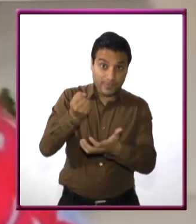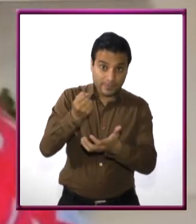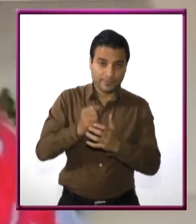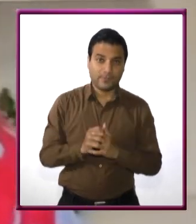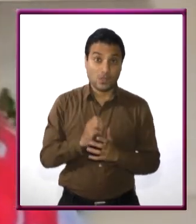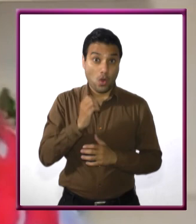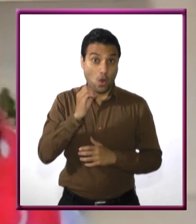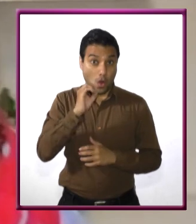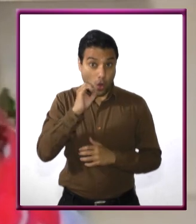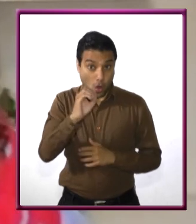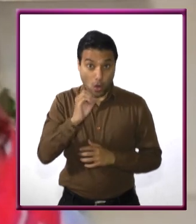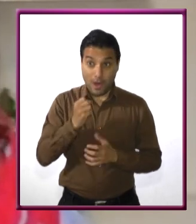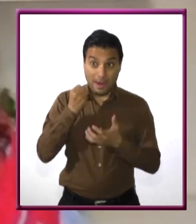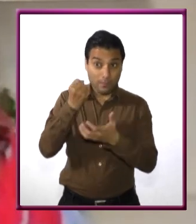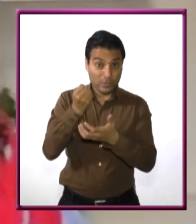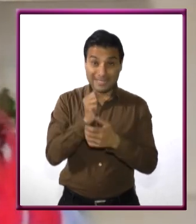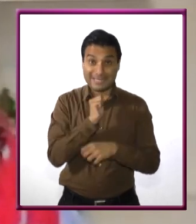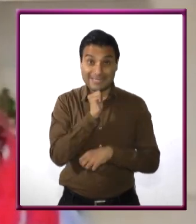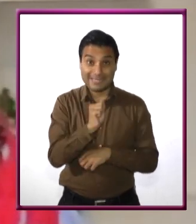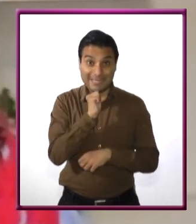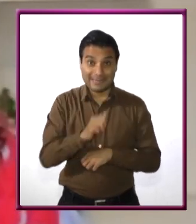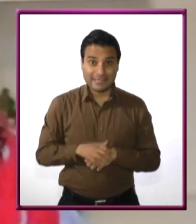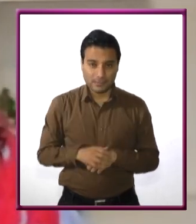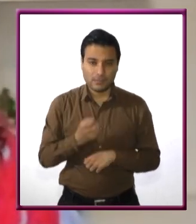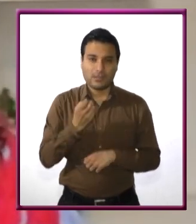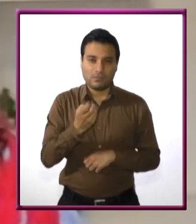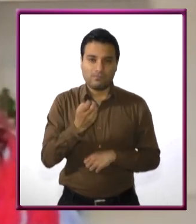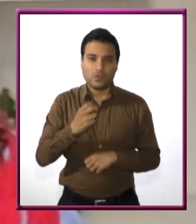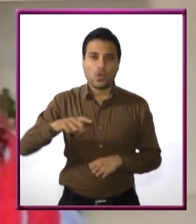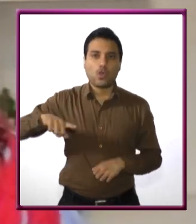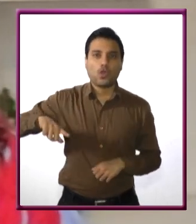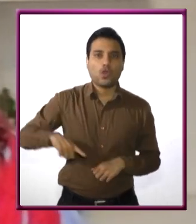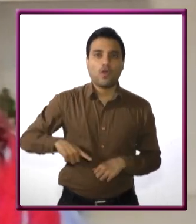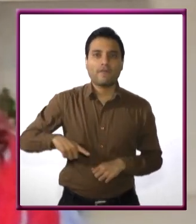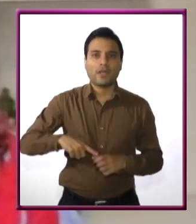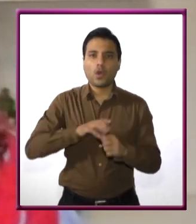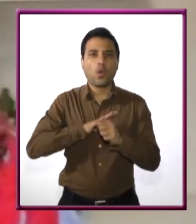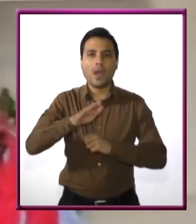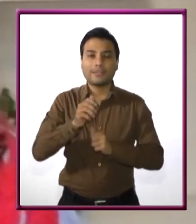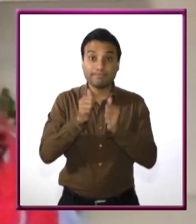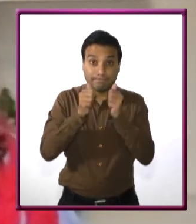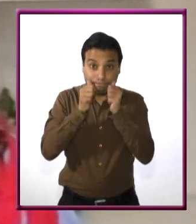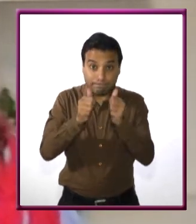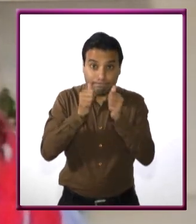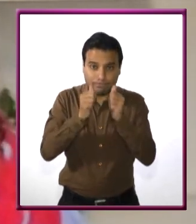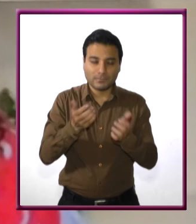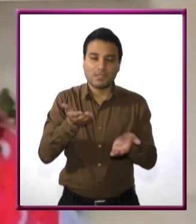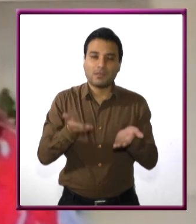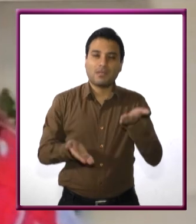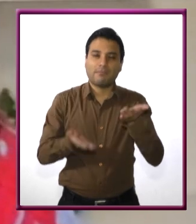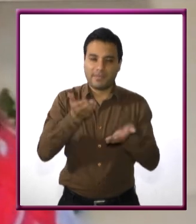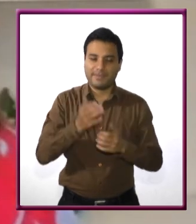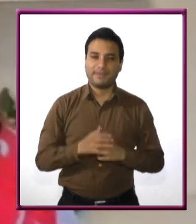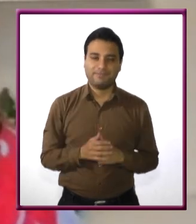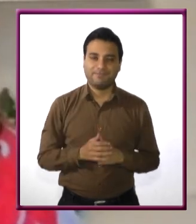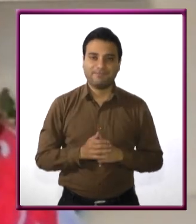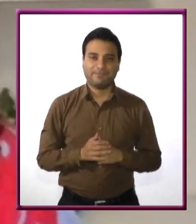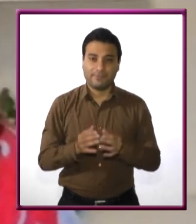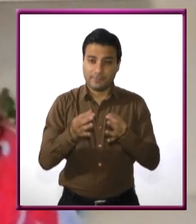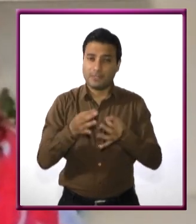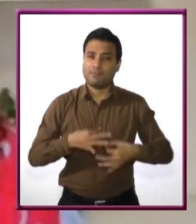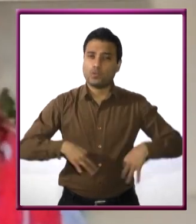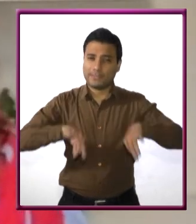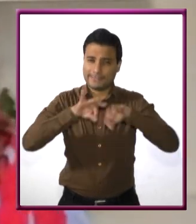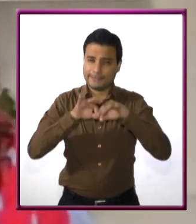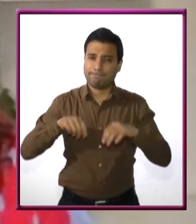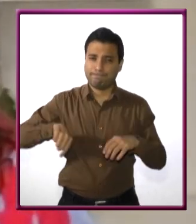no, dice mucho sobre las prioridades que un gobierno se pone a sí mismo. Entonces,